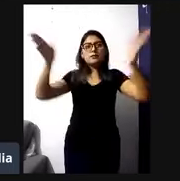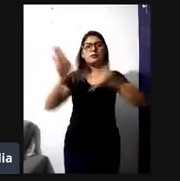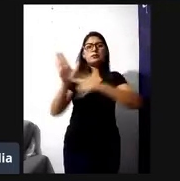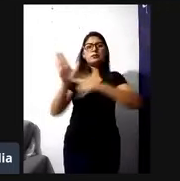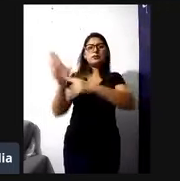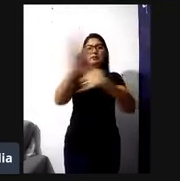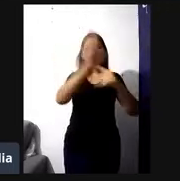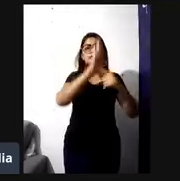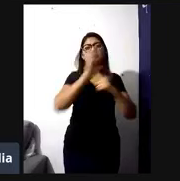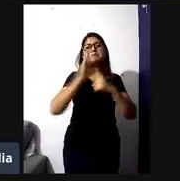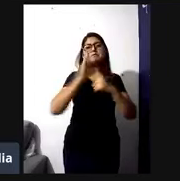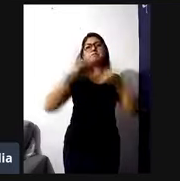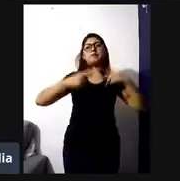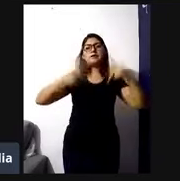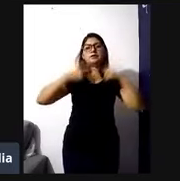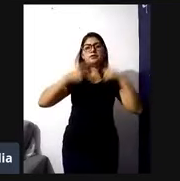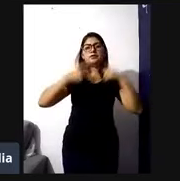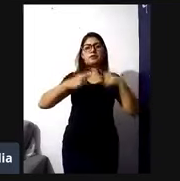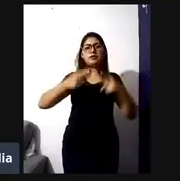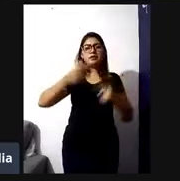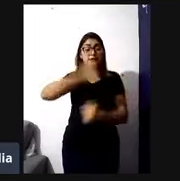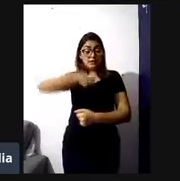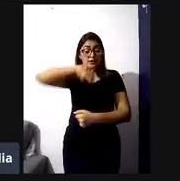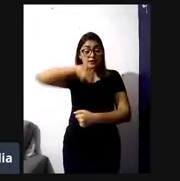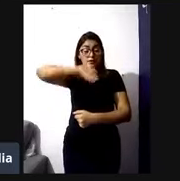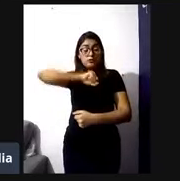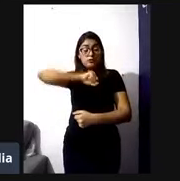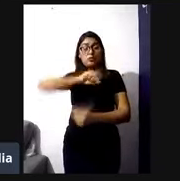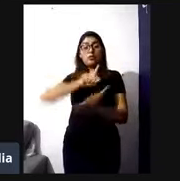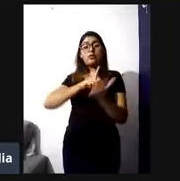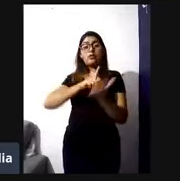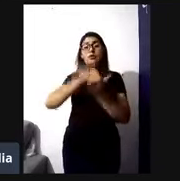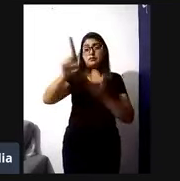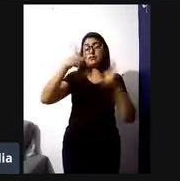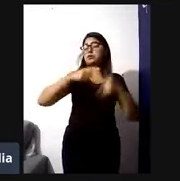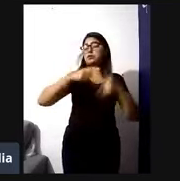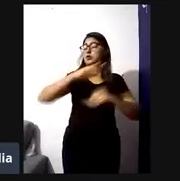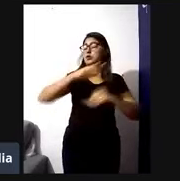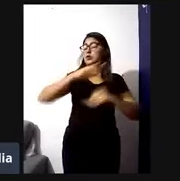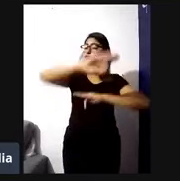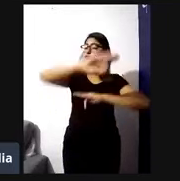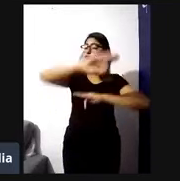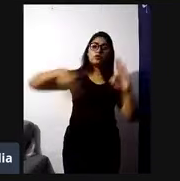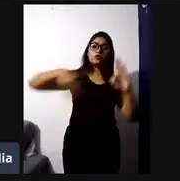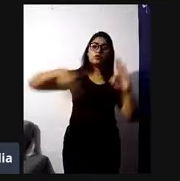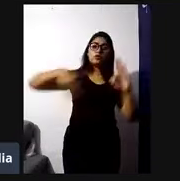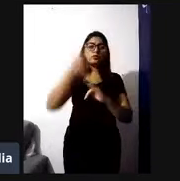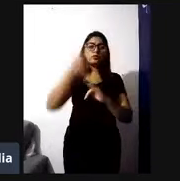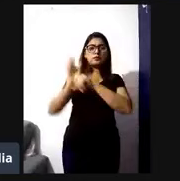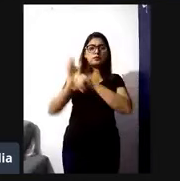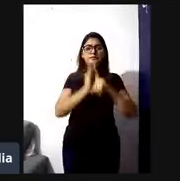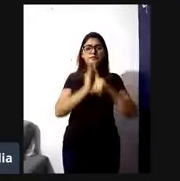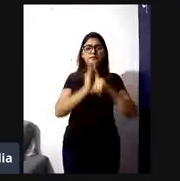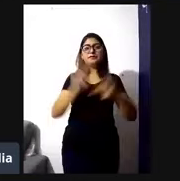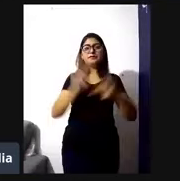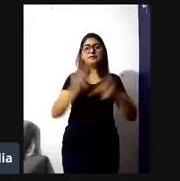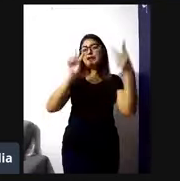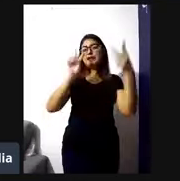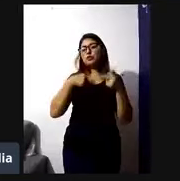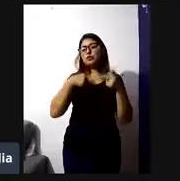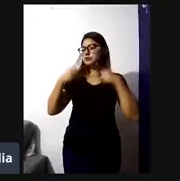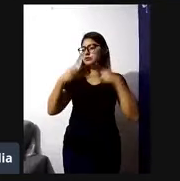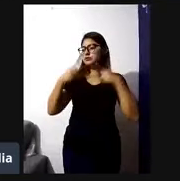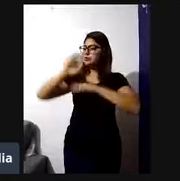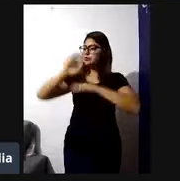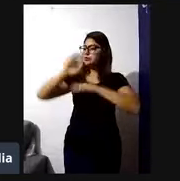a todos, pues la salud es un derecho de todas y todos y para todos. Yo incluyo, dice hashtag, yo incluyo. desde la